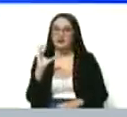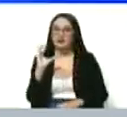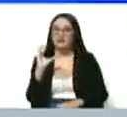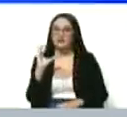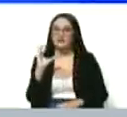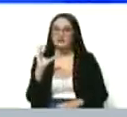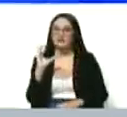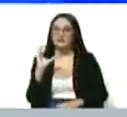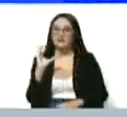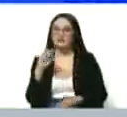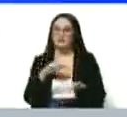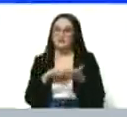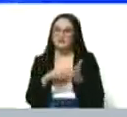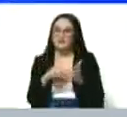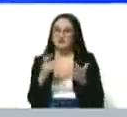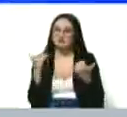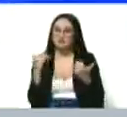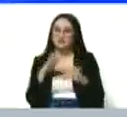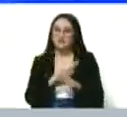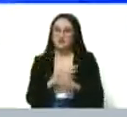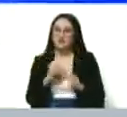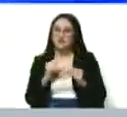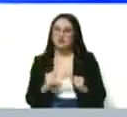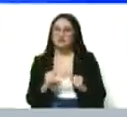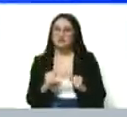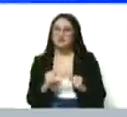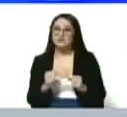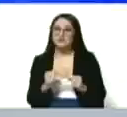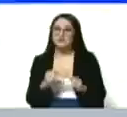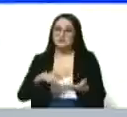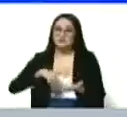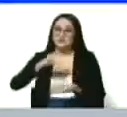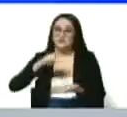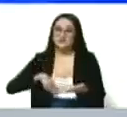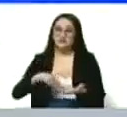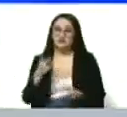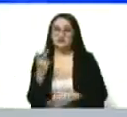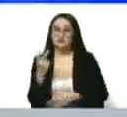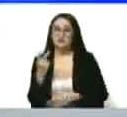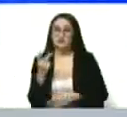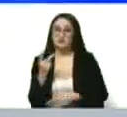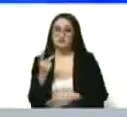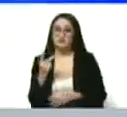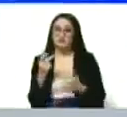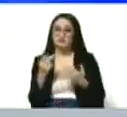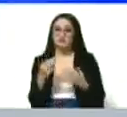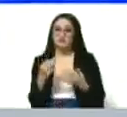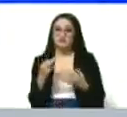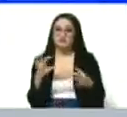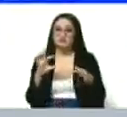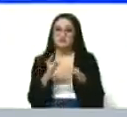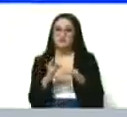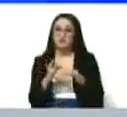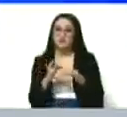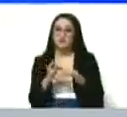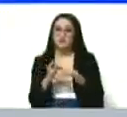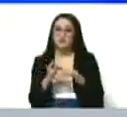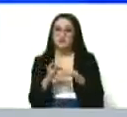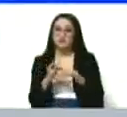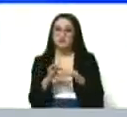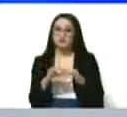El significado de este evento fue fortalecido por la firma de la segunda declaración solemne, que plasmó